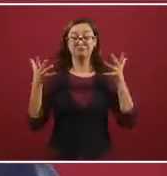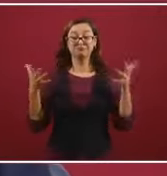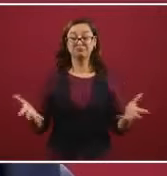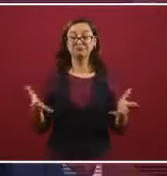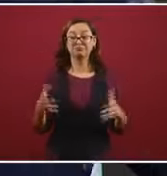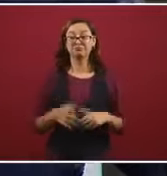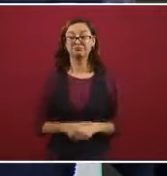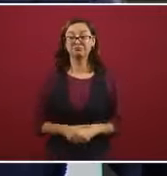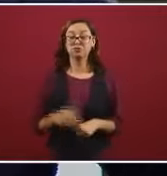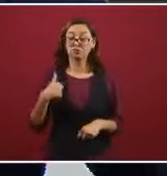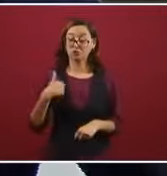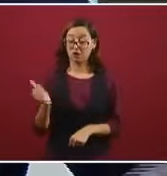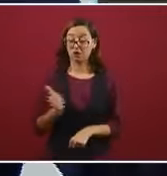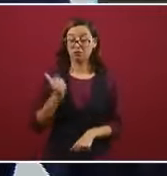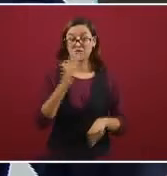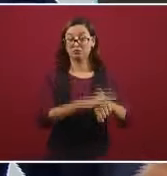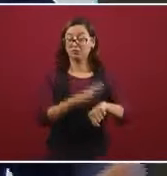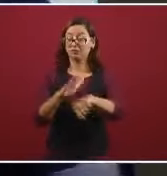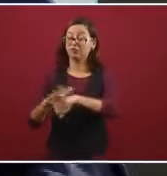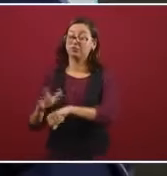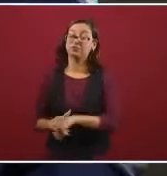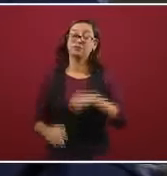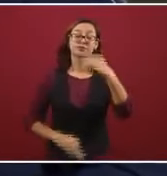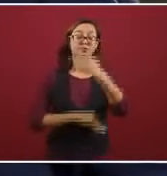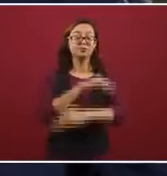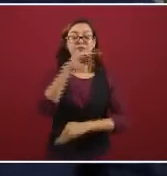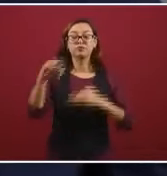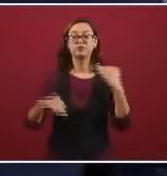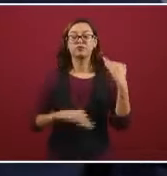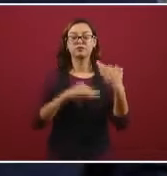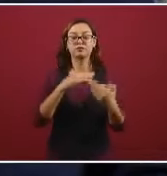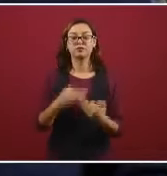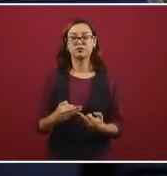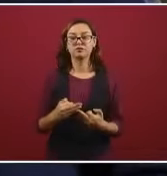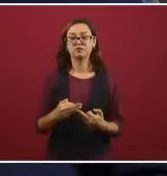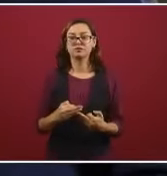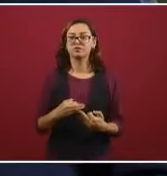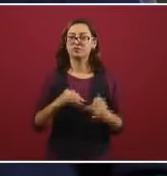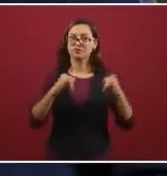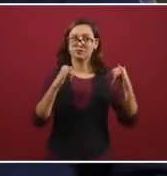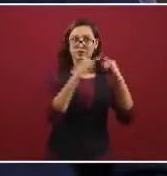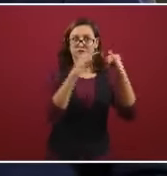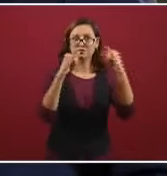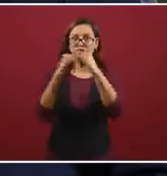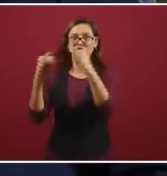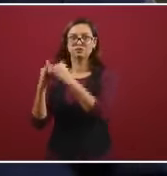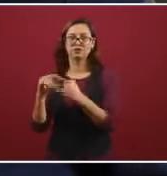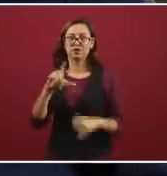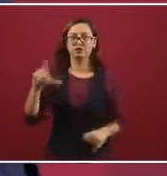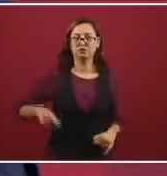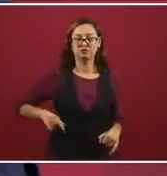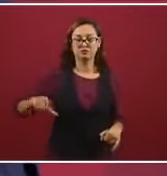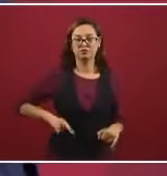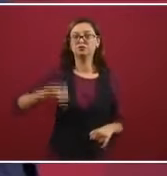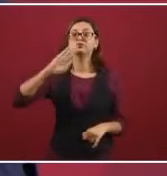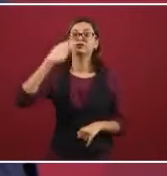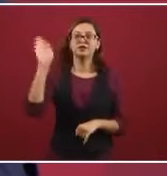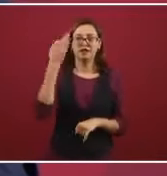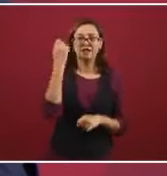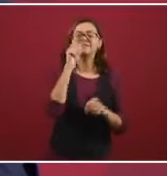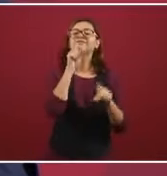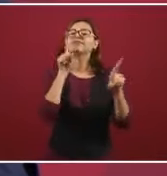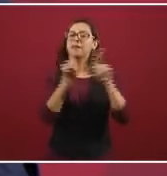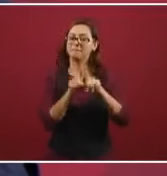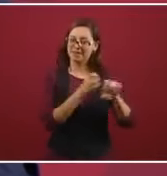Aquí aprovecho a hacer un llamado a todas las dependencias del gobierno federal y también en los